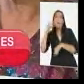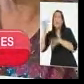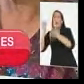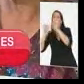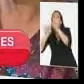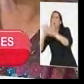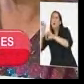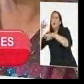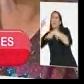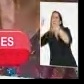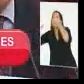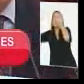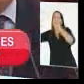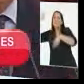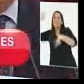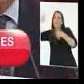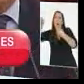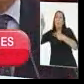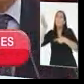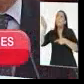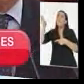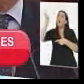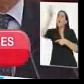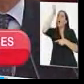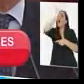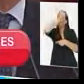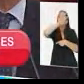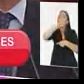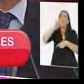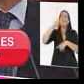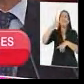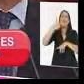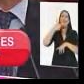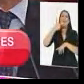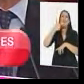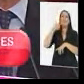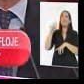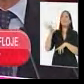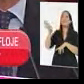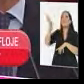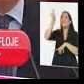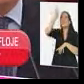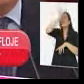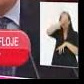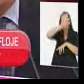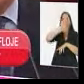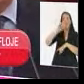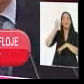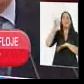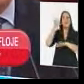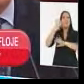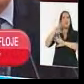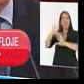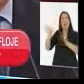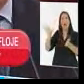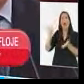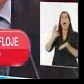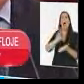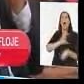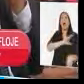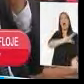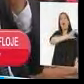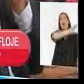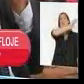escuchan, son capaces de corregir cosas, digamos. Esto me parece que es bueno. bueno. Yo he elogiado,